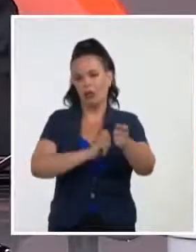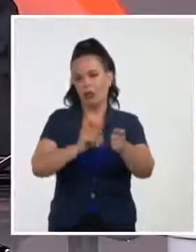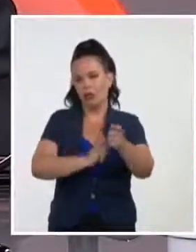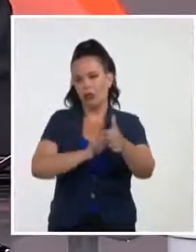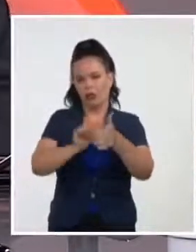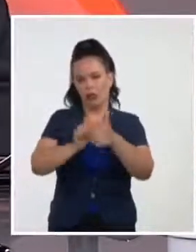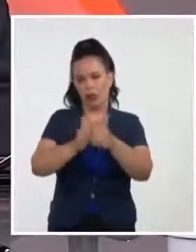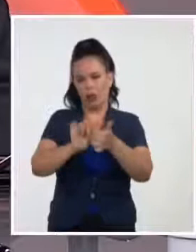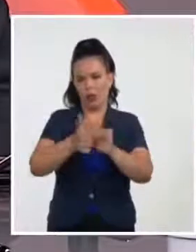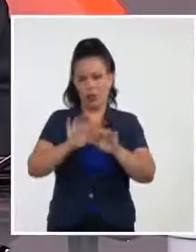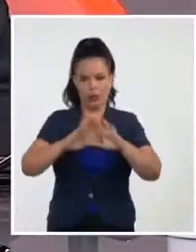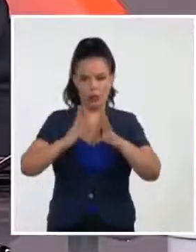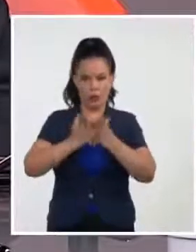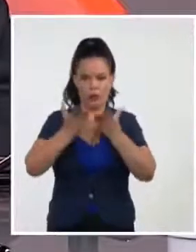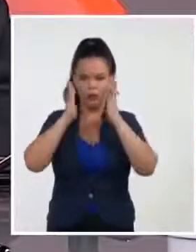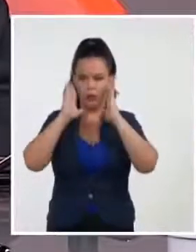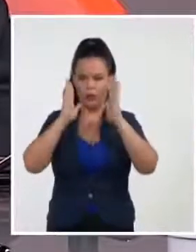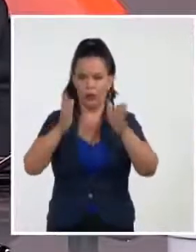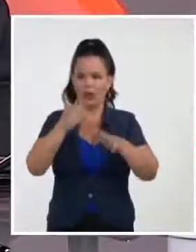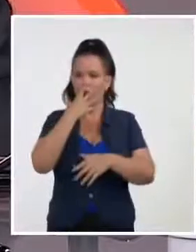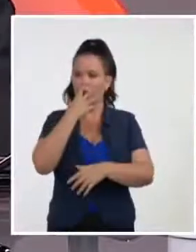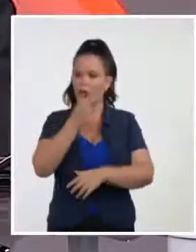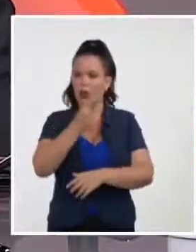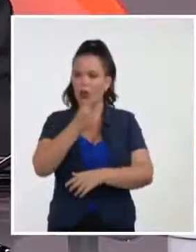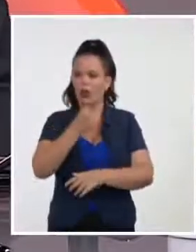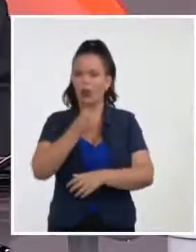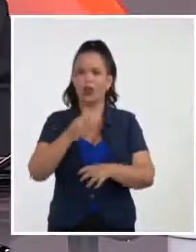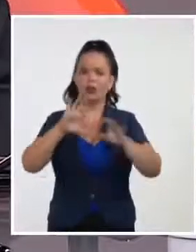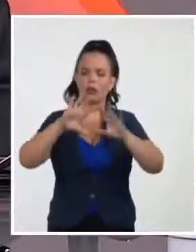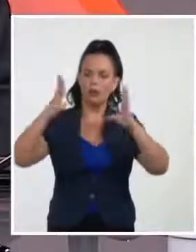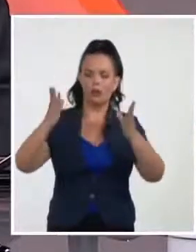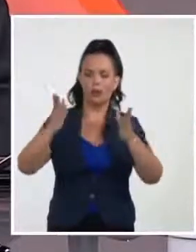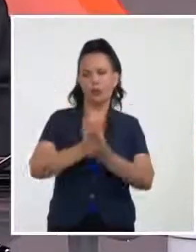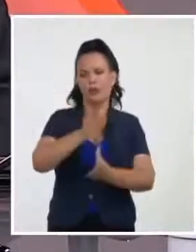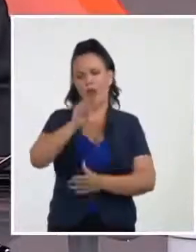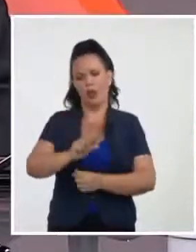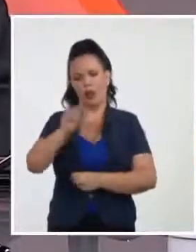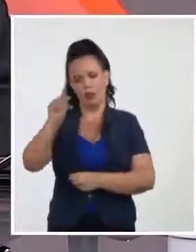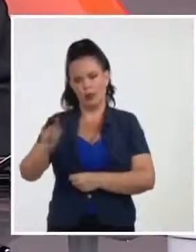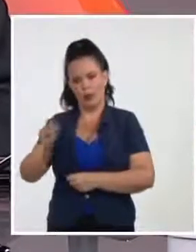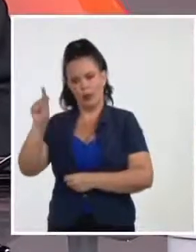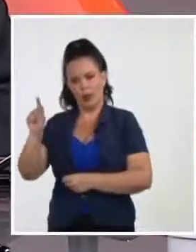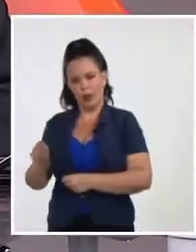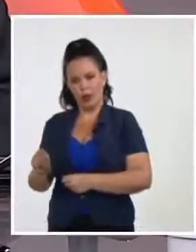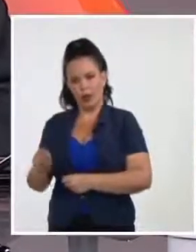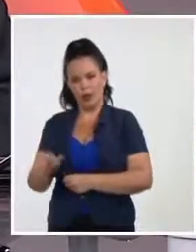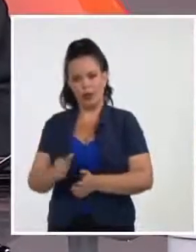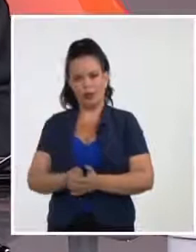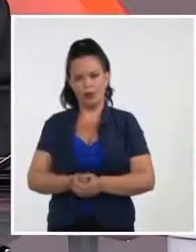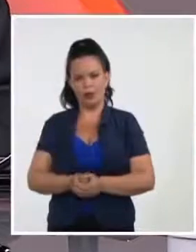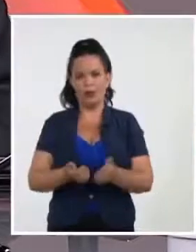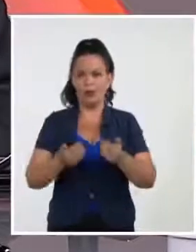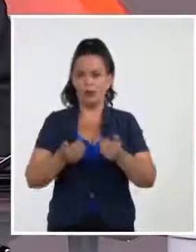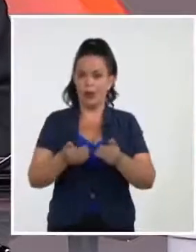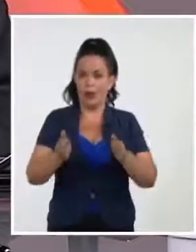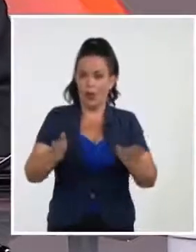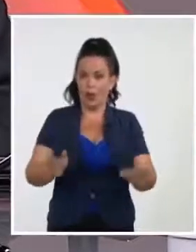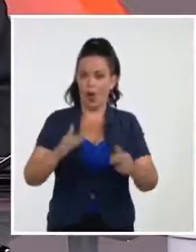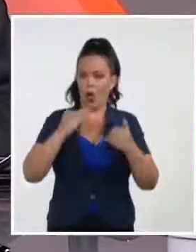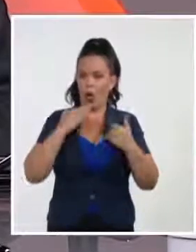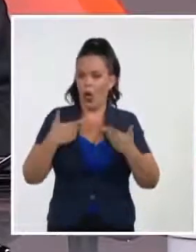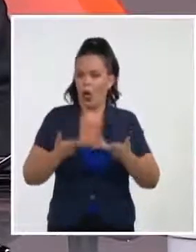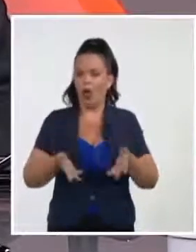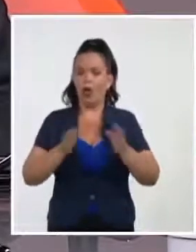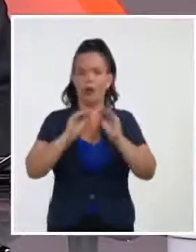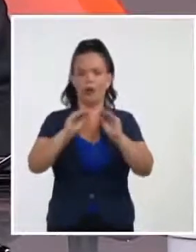la atención de buena parte del mundo, que fueron también en su inauguración un llamado a enfrentar la